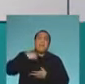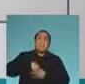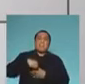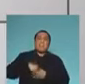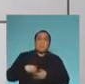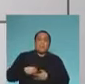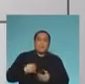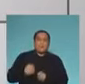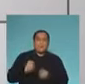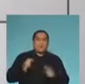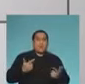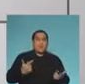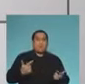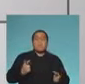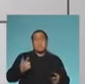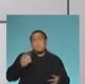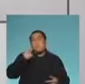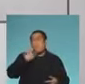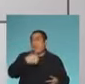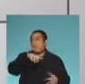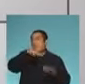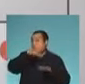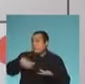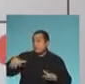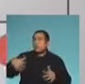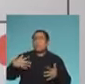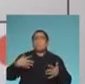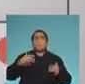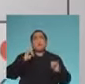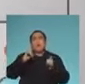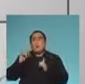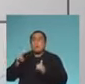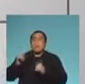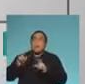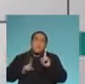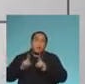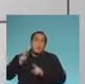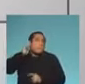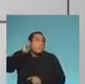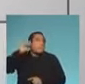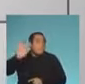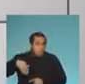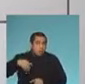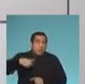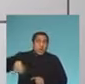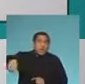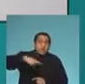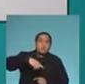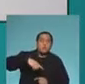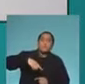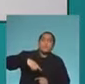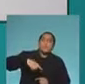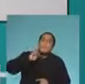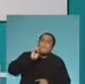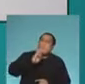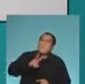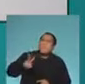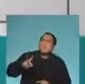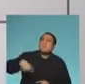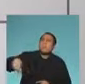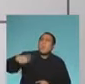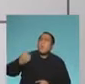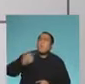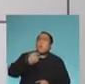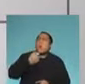claro, por eso vemos a los chicos, aunque pueda existir algún caso en edades menores, pero vemos que los chicos o las personas jóvenes son muy